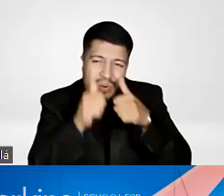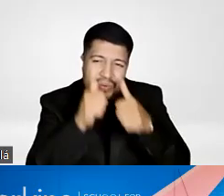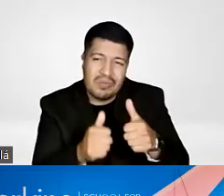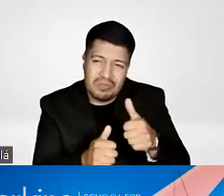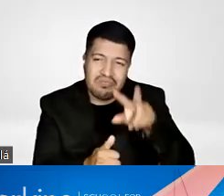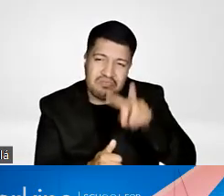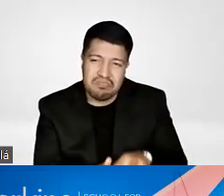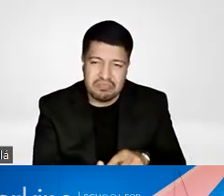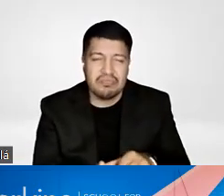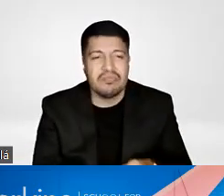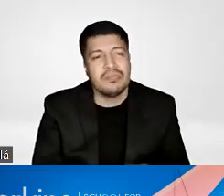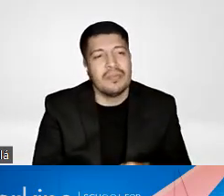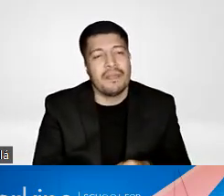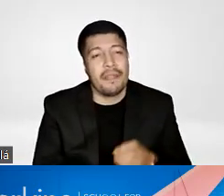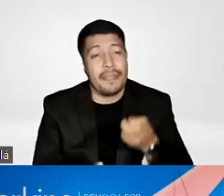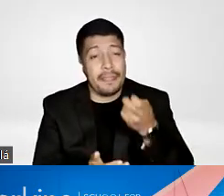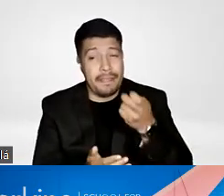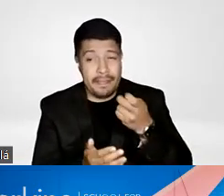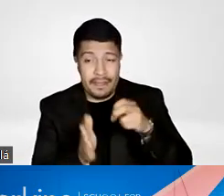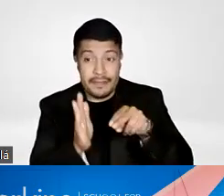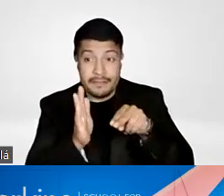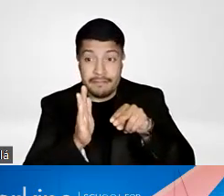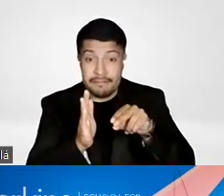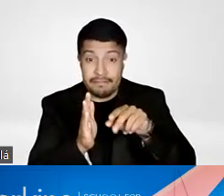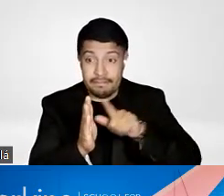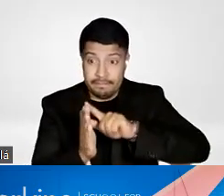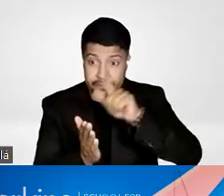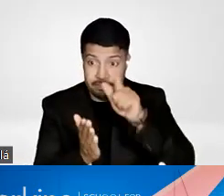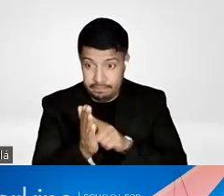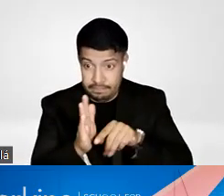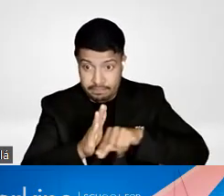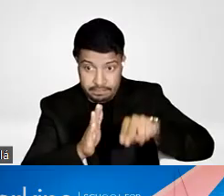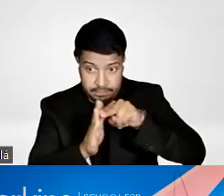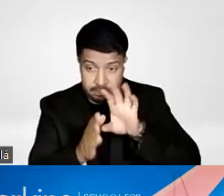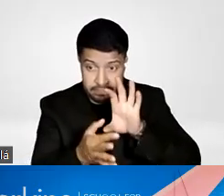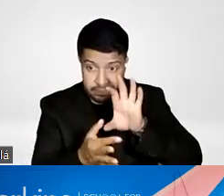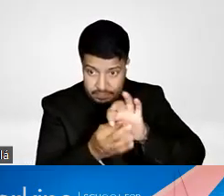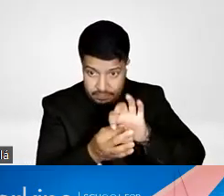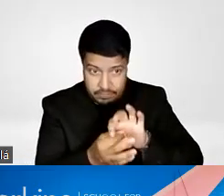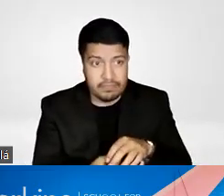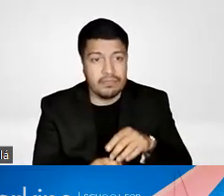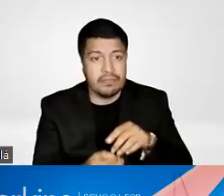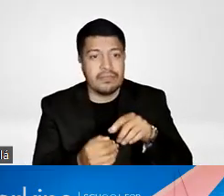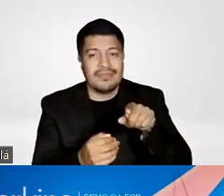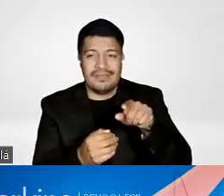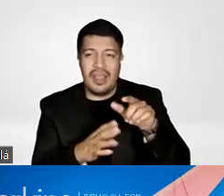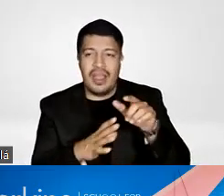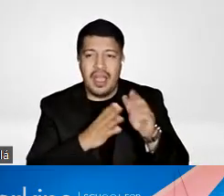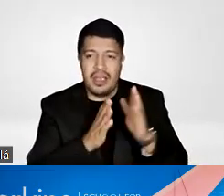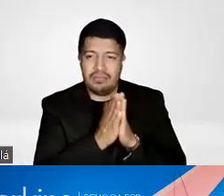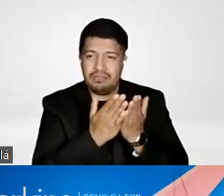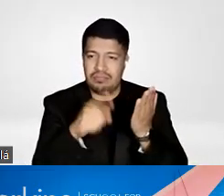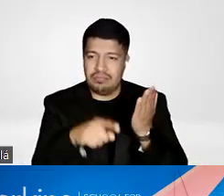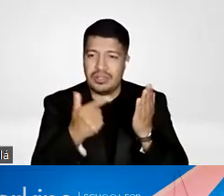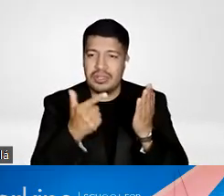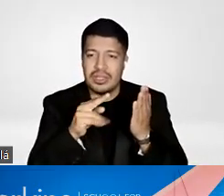En este marco jurídico también se encuentra la guía de CENETEC de control y seguimiento de la salud de la niña y el niño menor de 5 años.